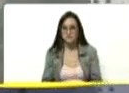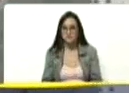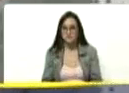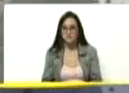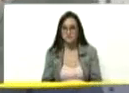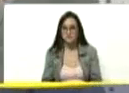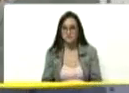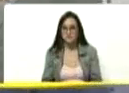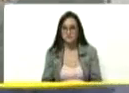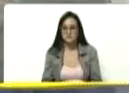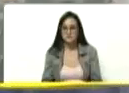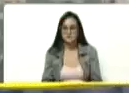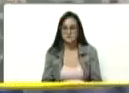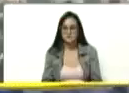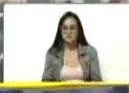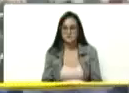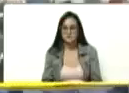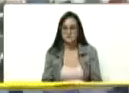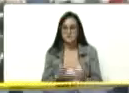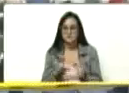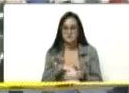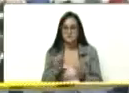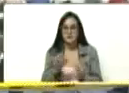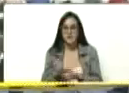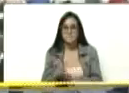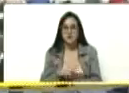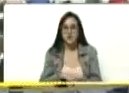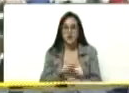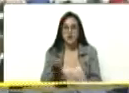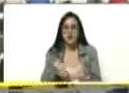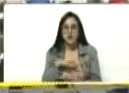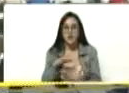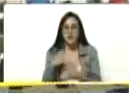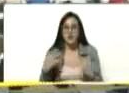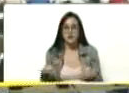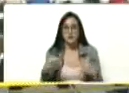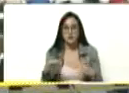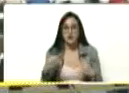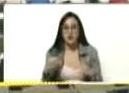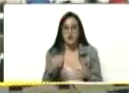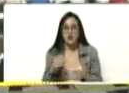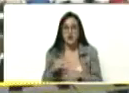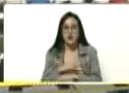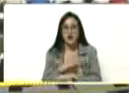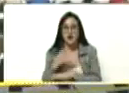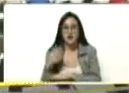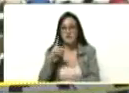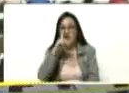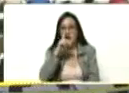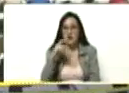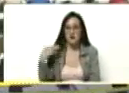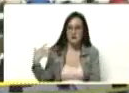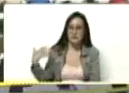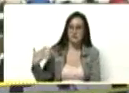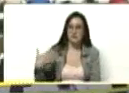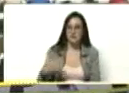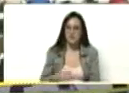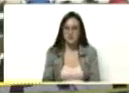in recent years. Tras los peores desastres naturales que ha experimentado el Caribe en años recientes.